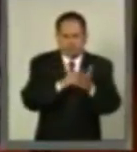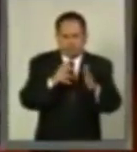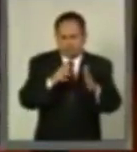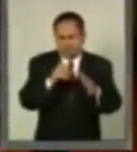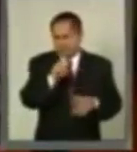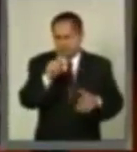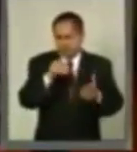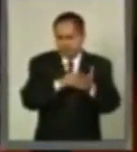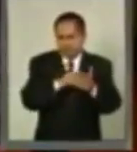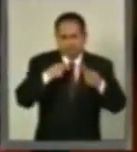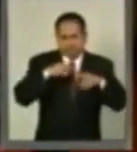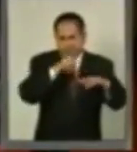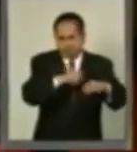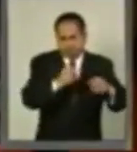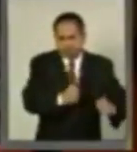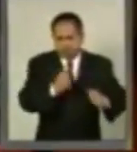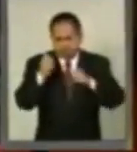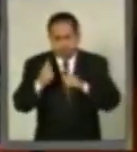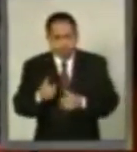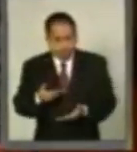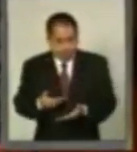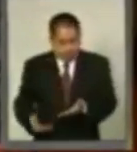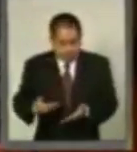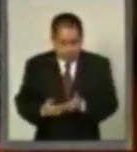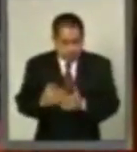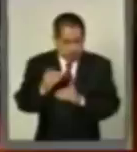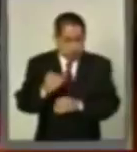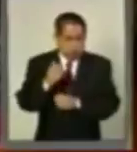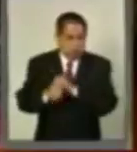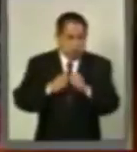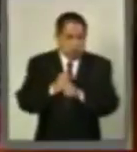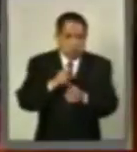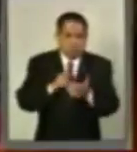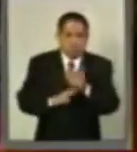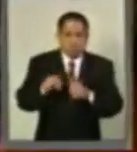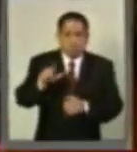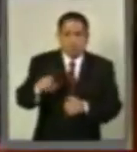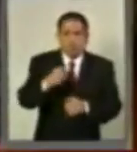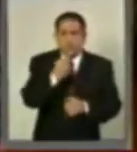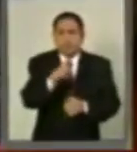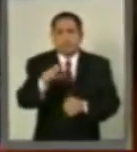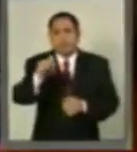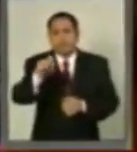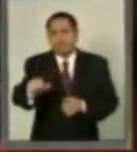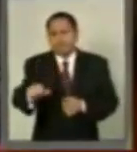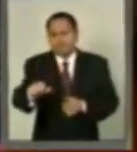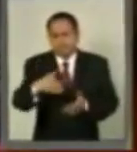casos. La cifra hasta la fecha del 2017 va en 126 mil.